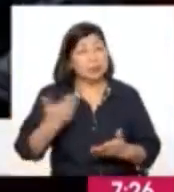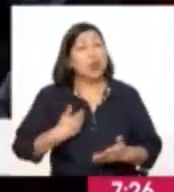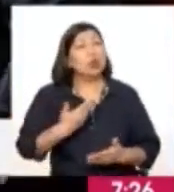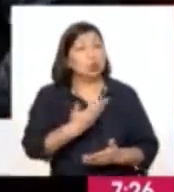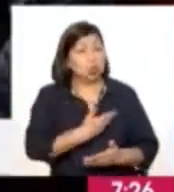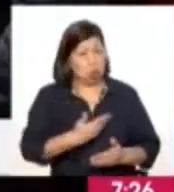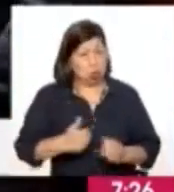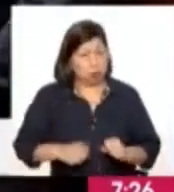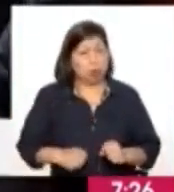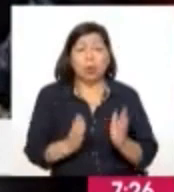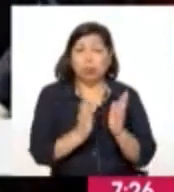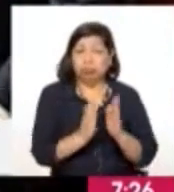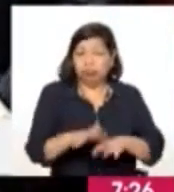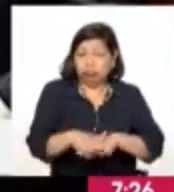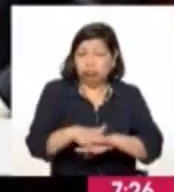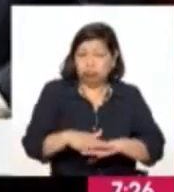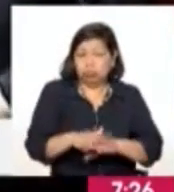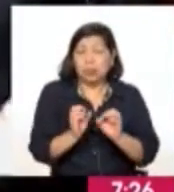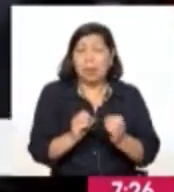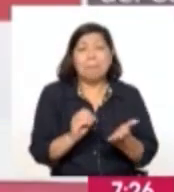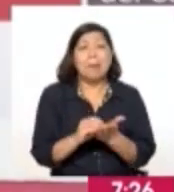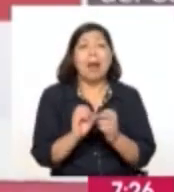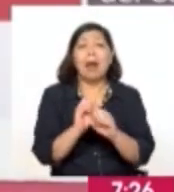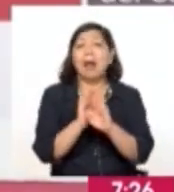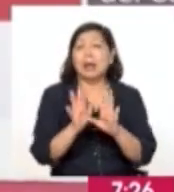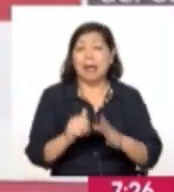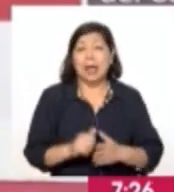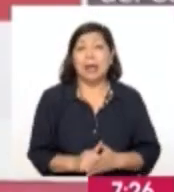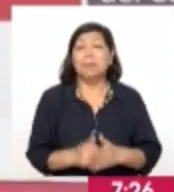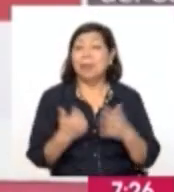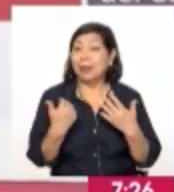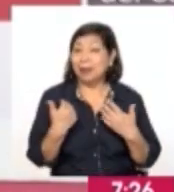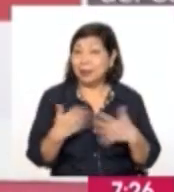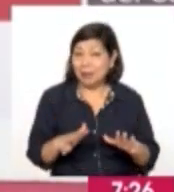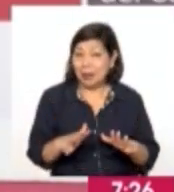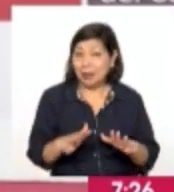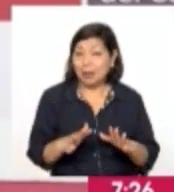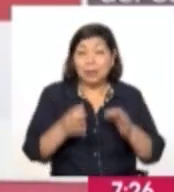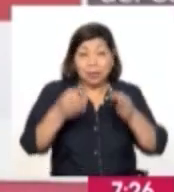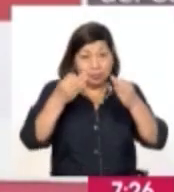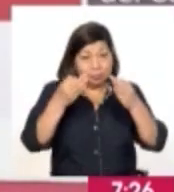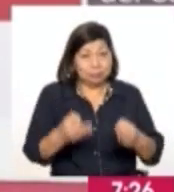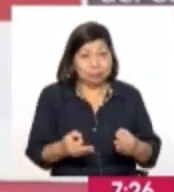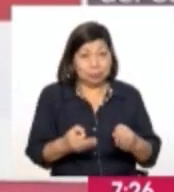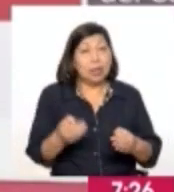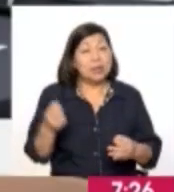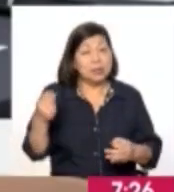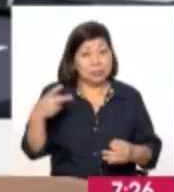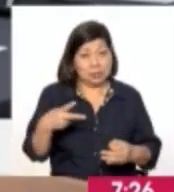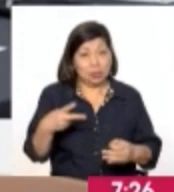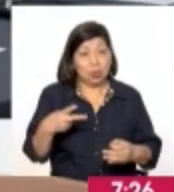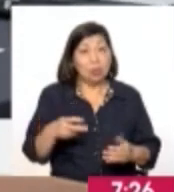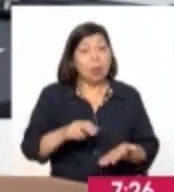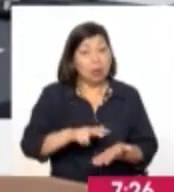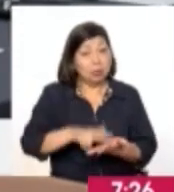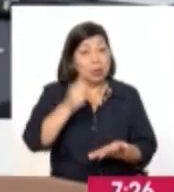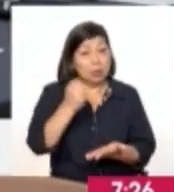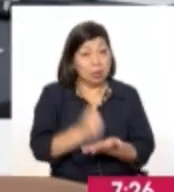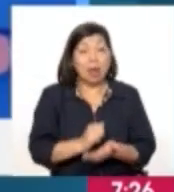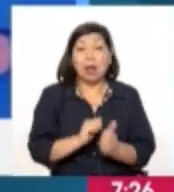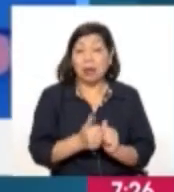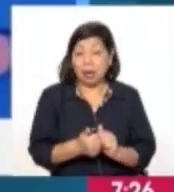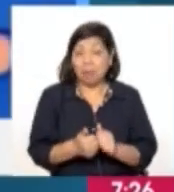gobierno serán organizadas de forma transparente. Una vez que se convoque y se confirme esta segunda aprobación de la